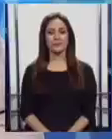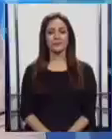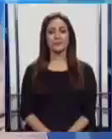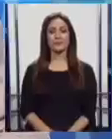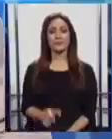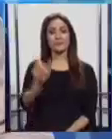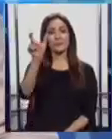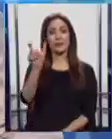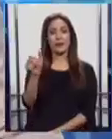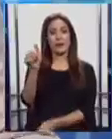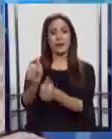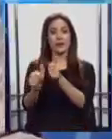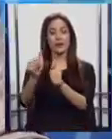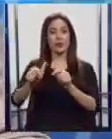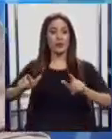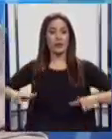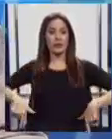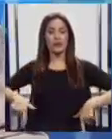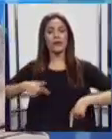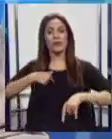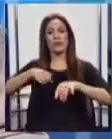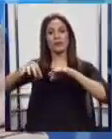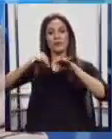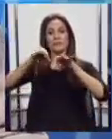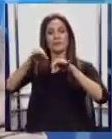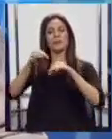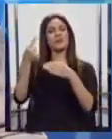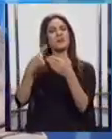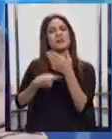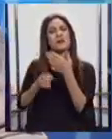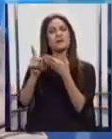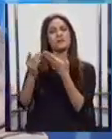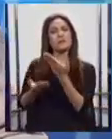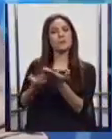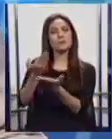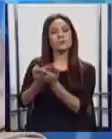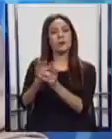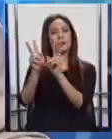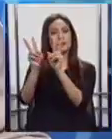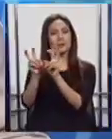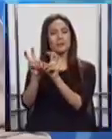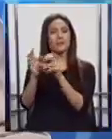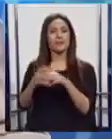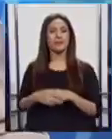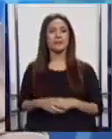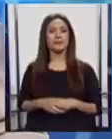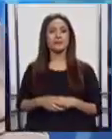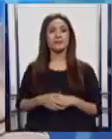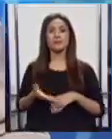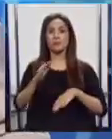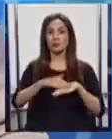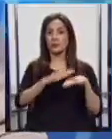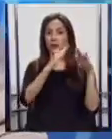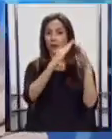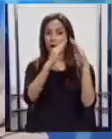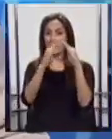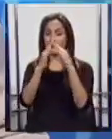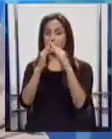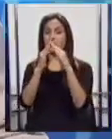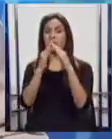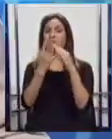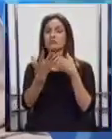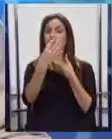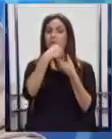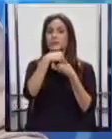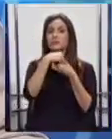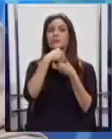El candidato presidencial Lenín Moreno explicó en qué consiste su propuesta de implementar una red de casas de acogida a nivel nacional.